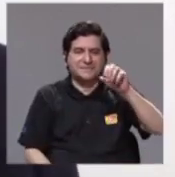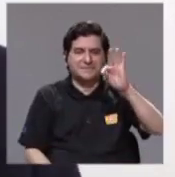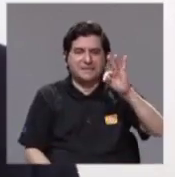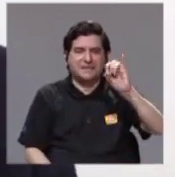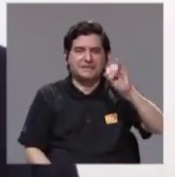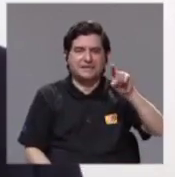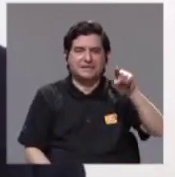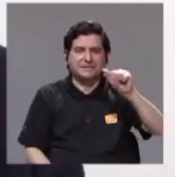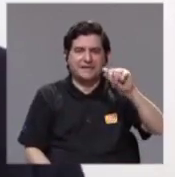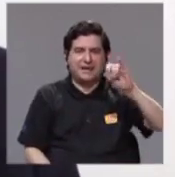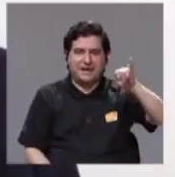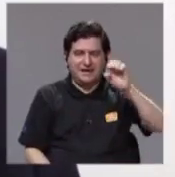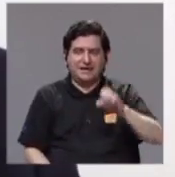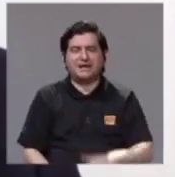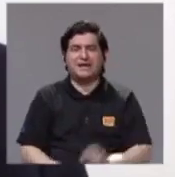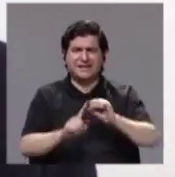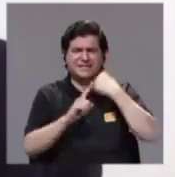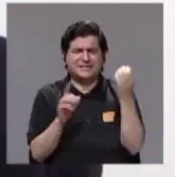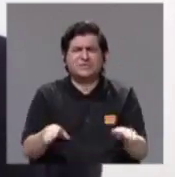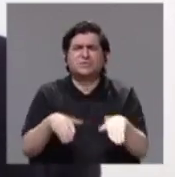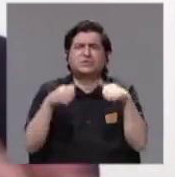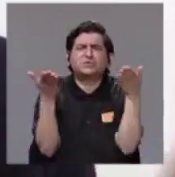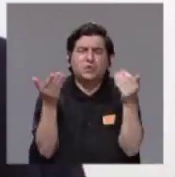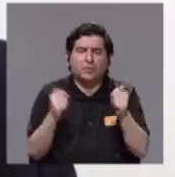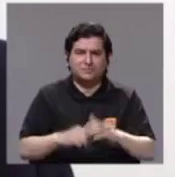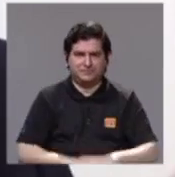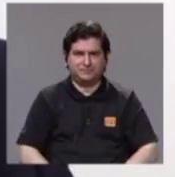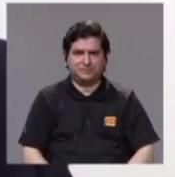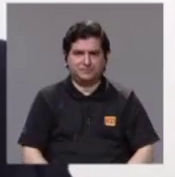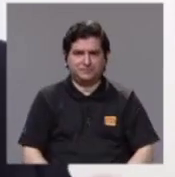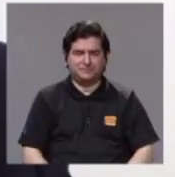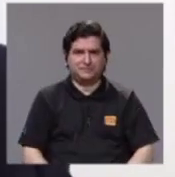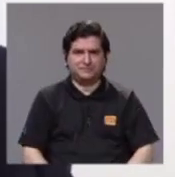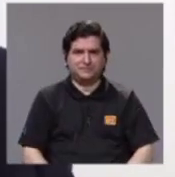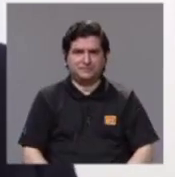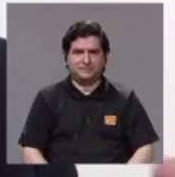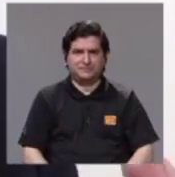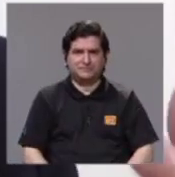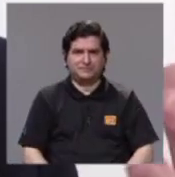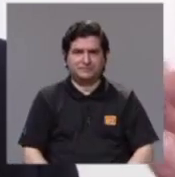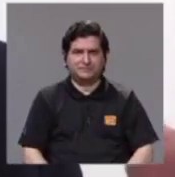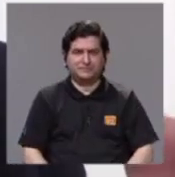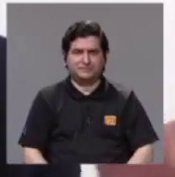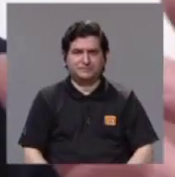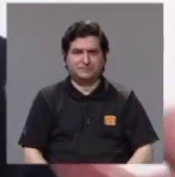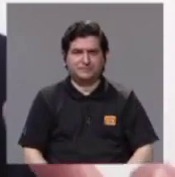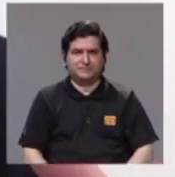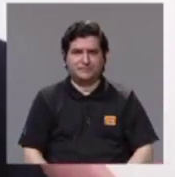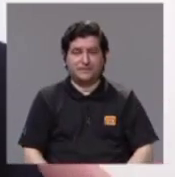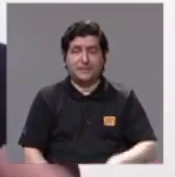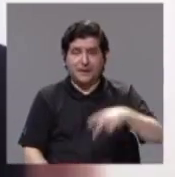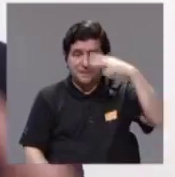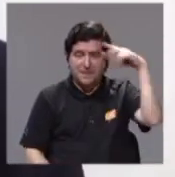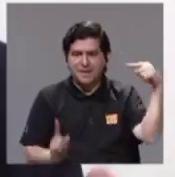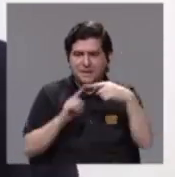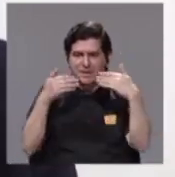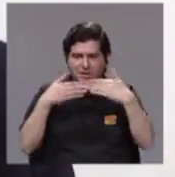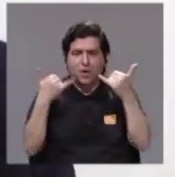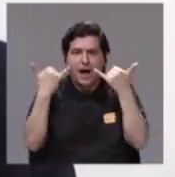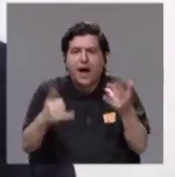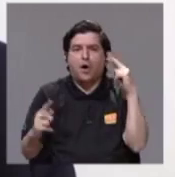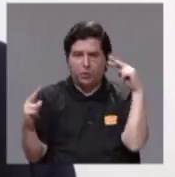y hablo de la historia prehispánica. ¿Cómo era la situación? Y México,